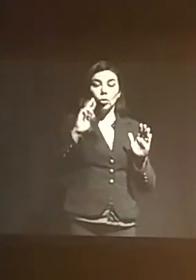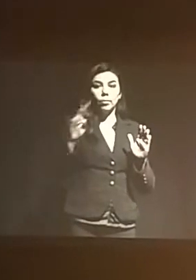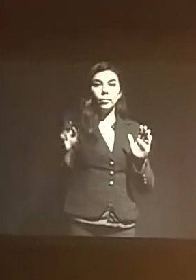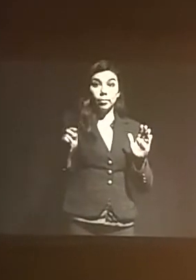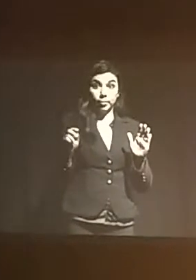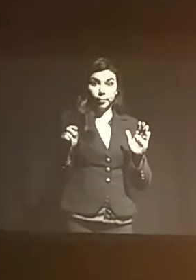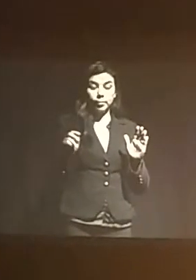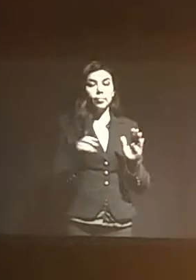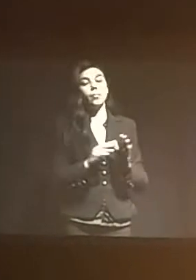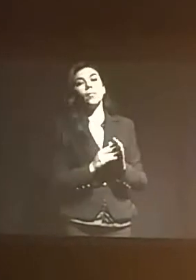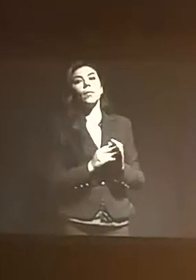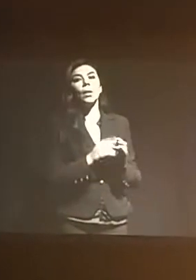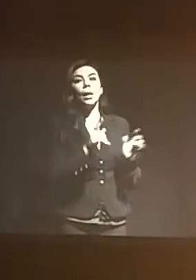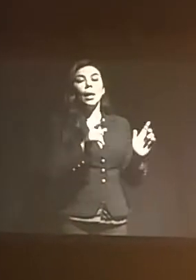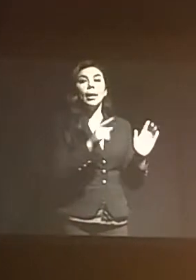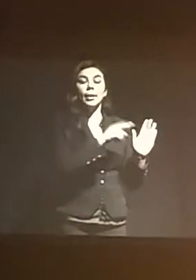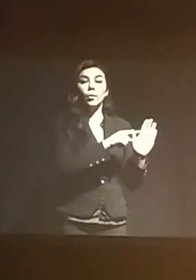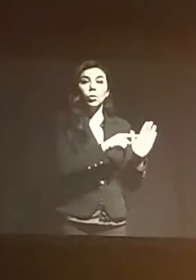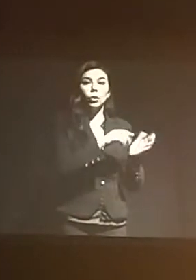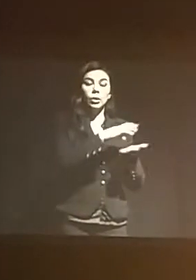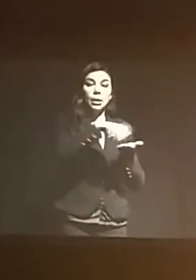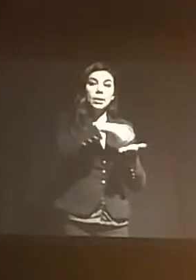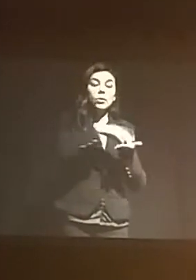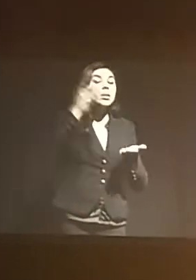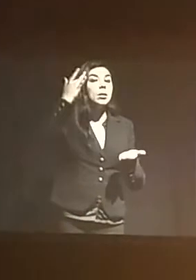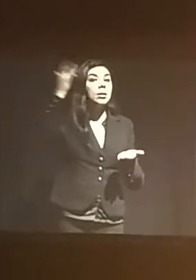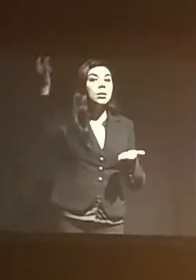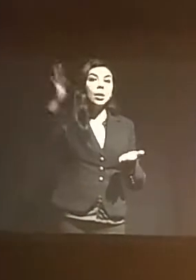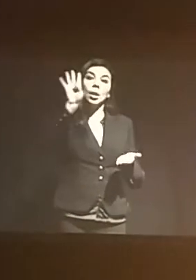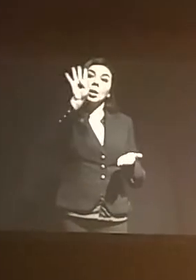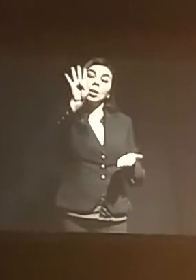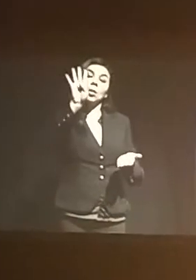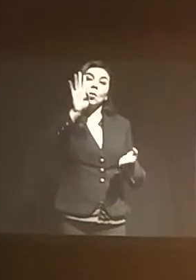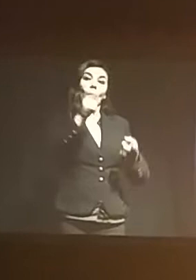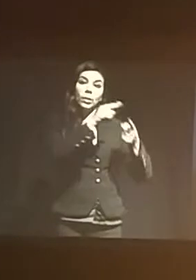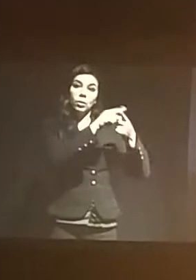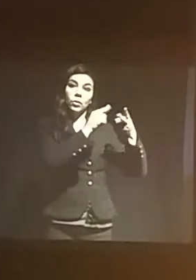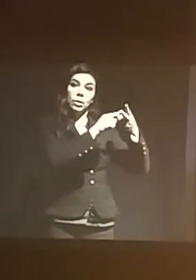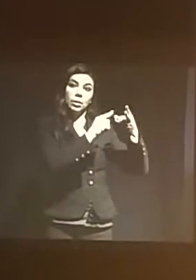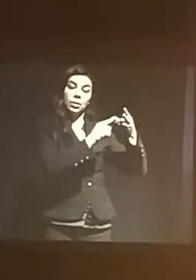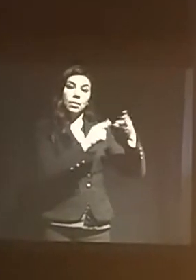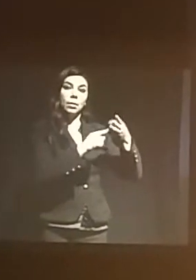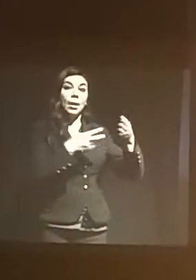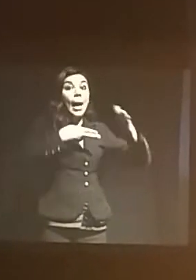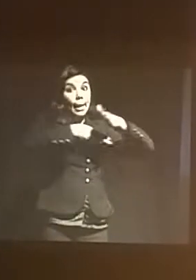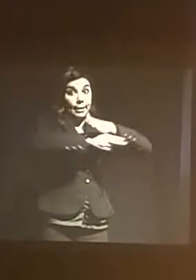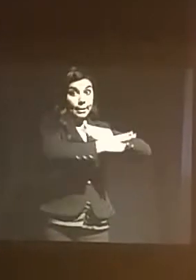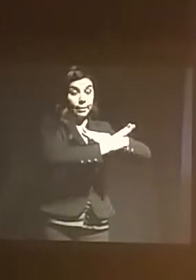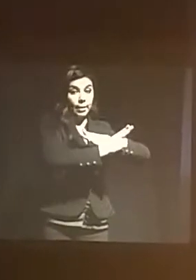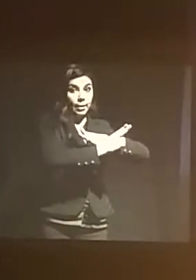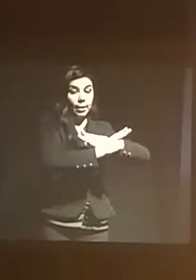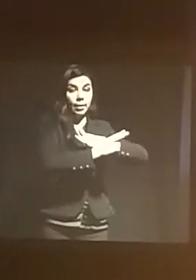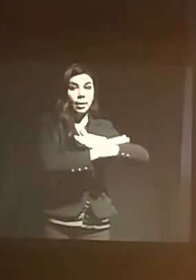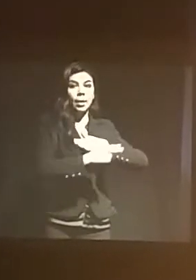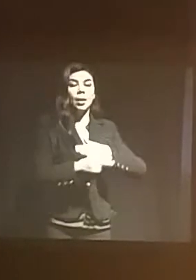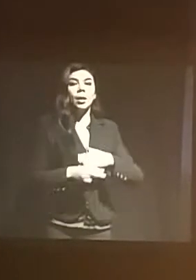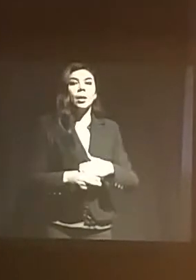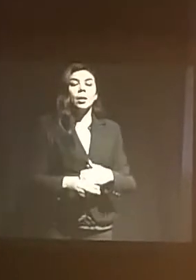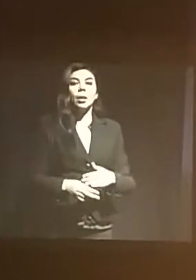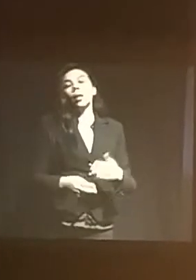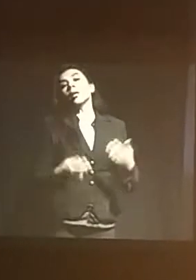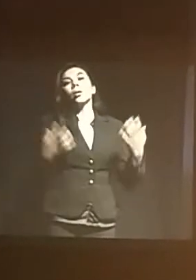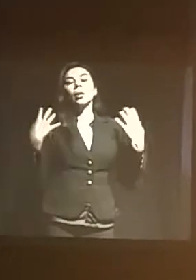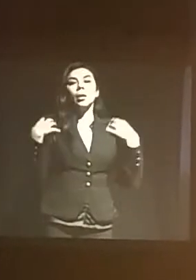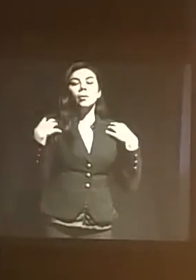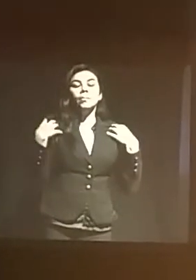motor. Este es el motor de la ciudad humana inteligente y tiene cuatro componentes: la accesibilidad, la sostenibilidad, la